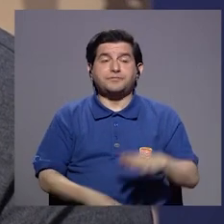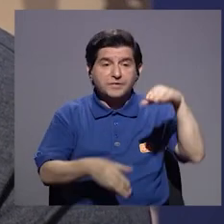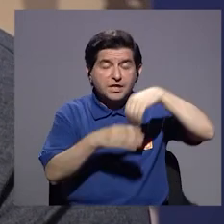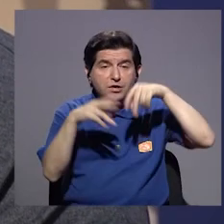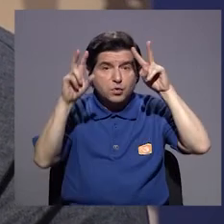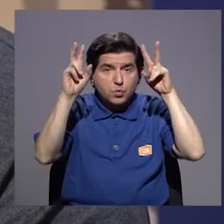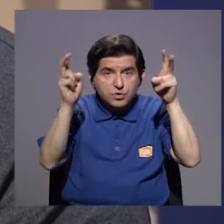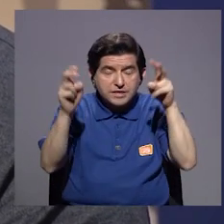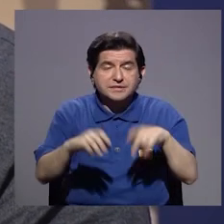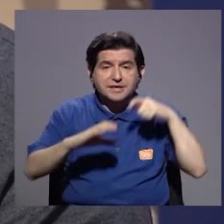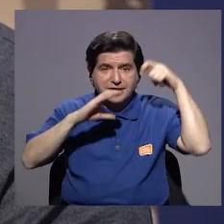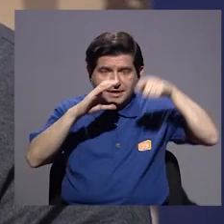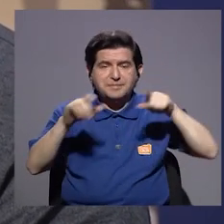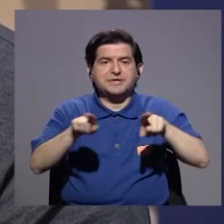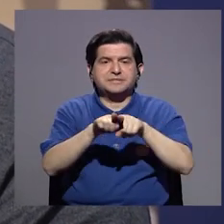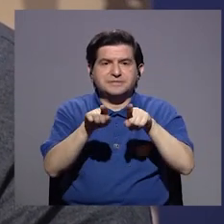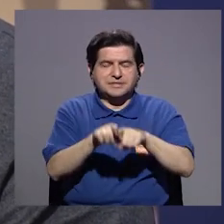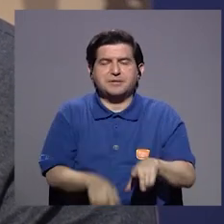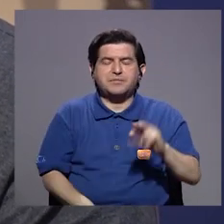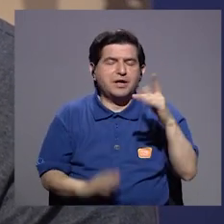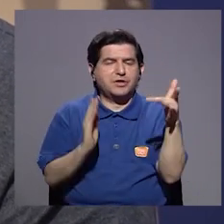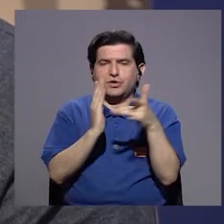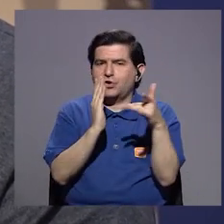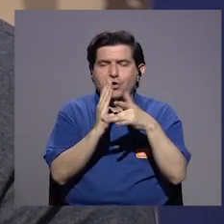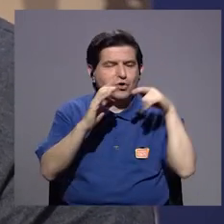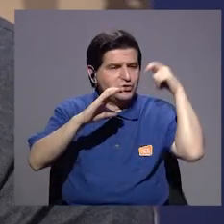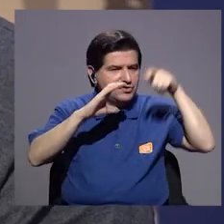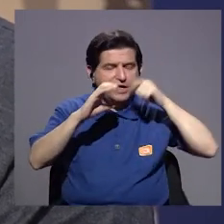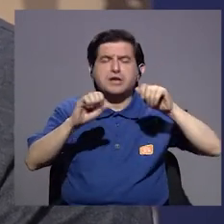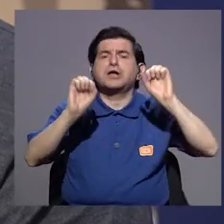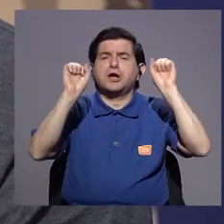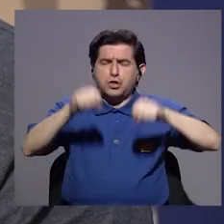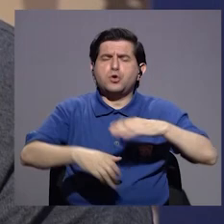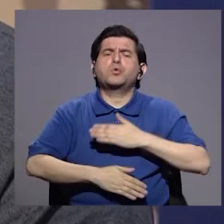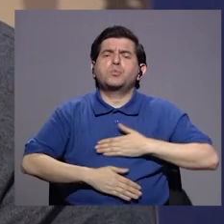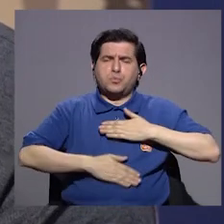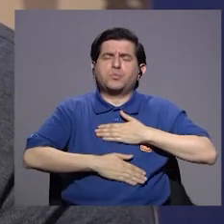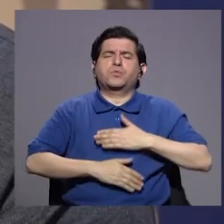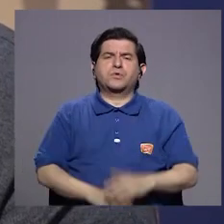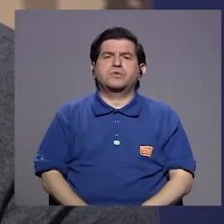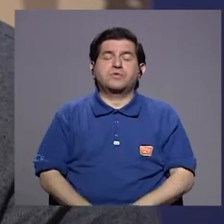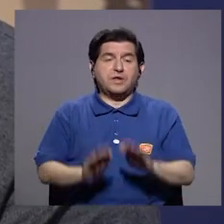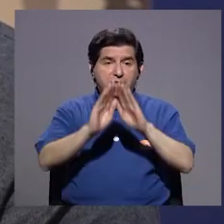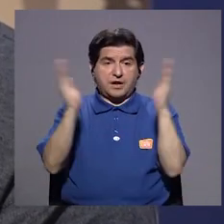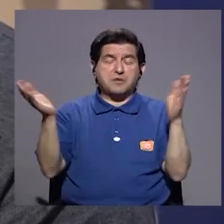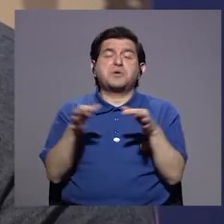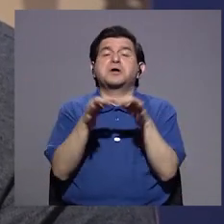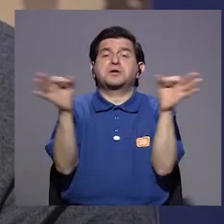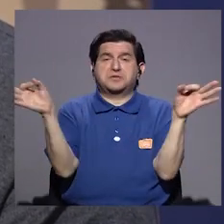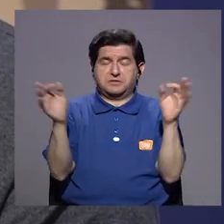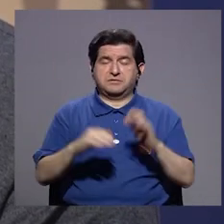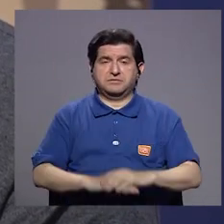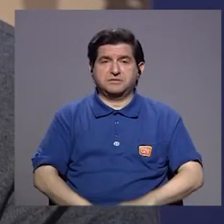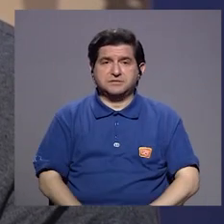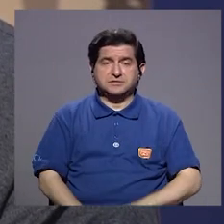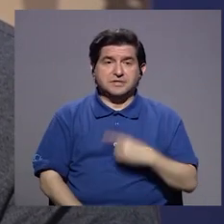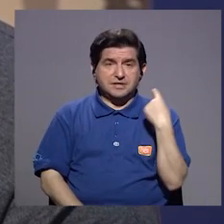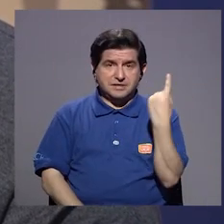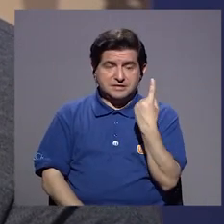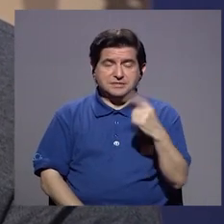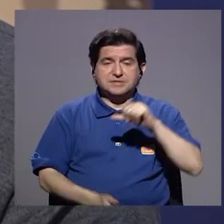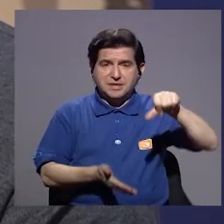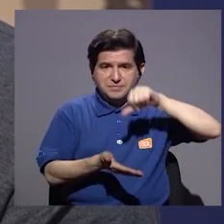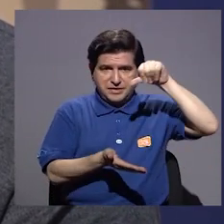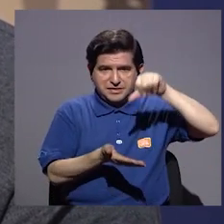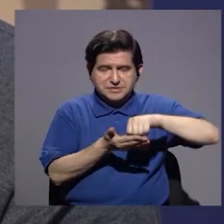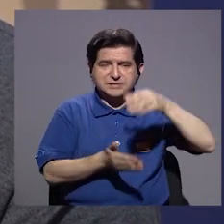abarcan temas relacionados con el cine, pero que no son técnicamente el cine y que sí se pueden disfrutar, que son abiertas y gratuitas, van a ser siempre en